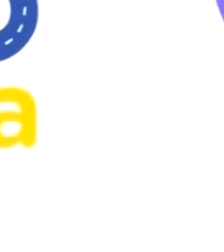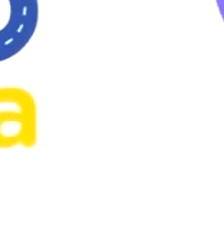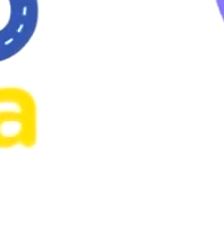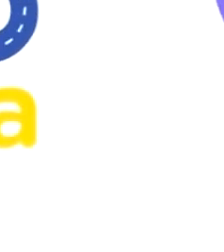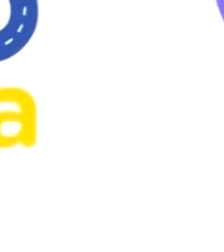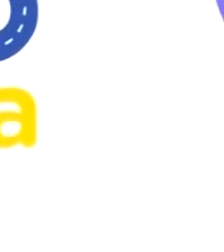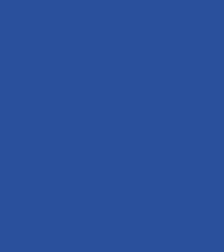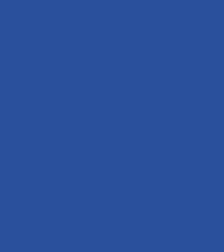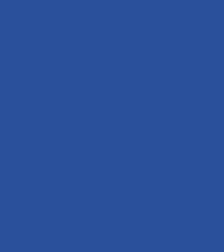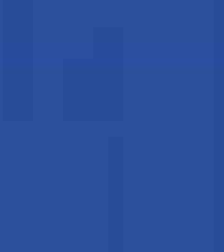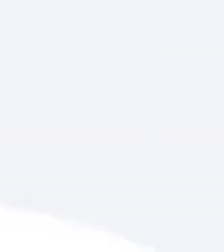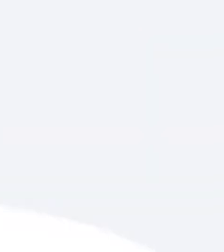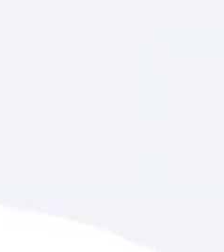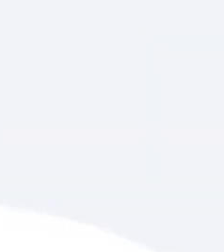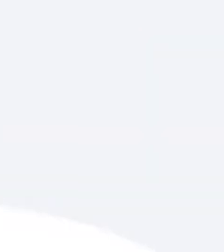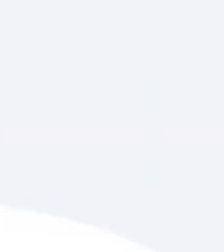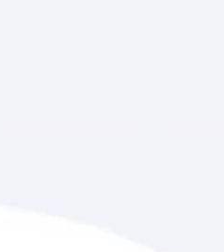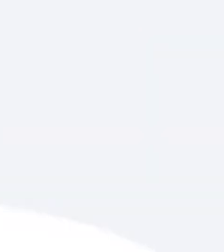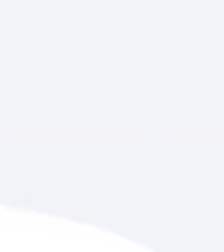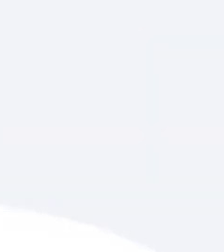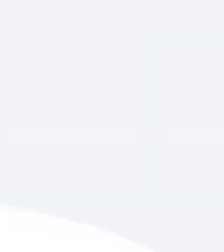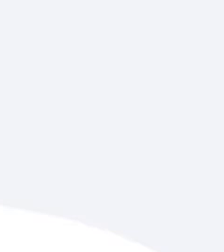casa.